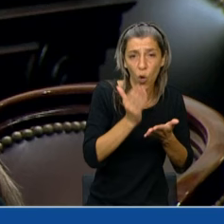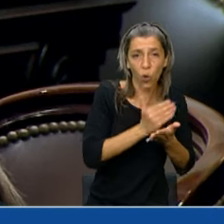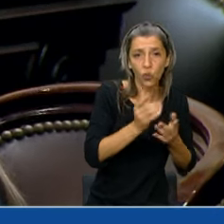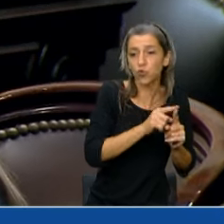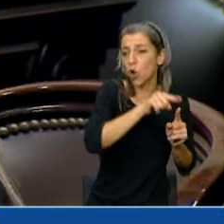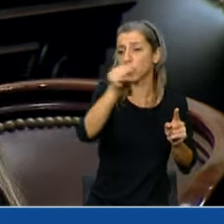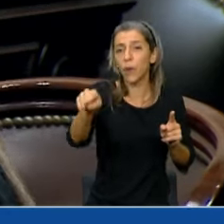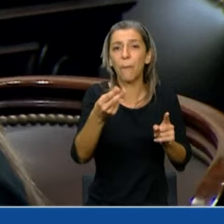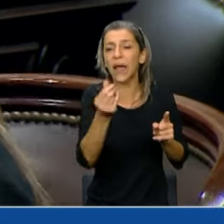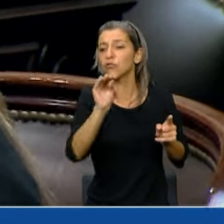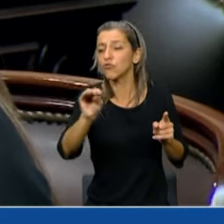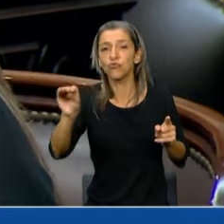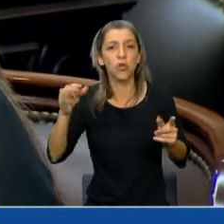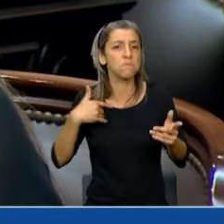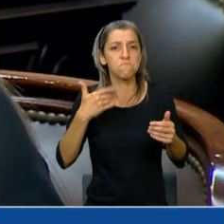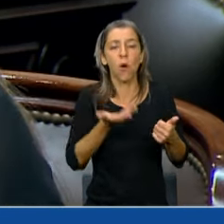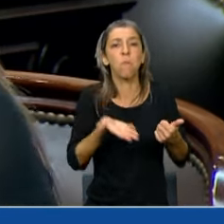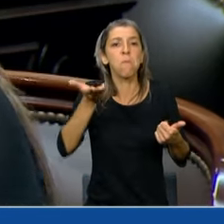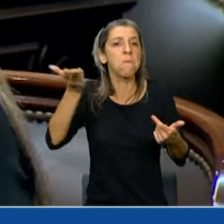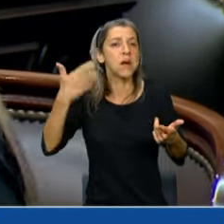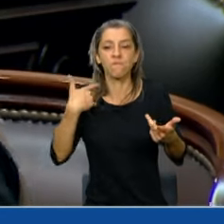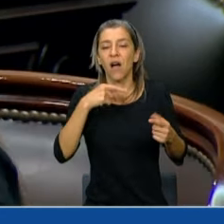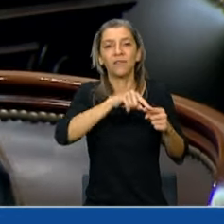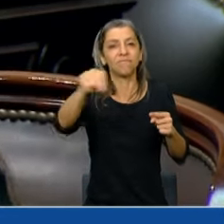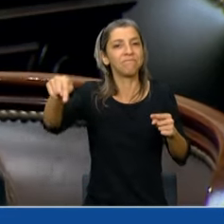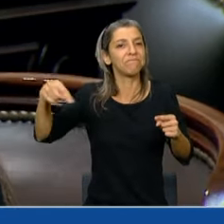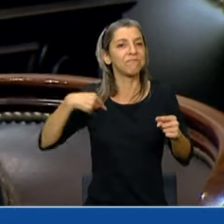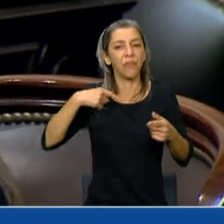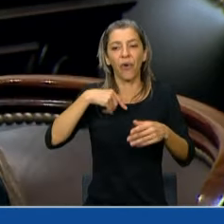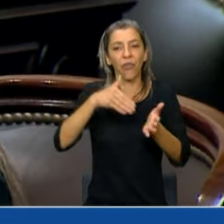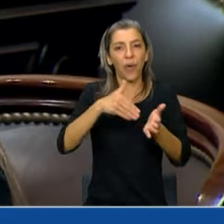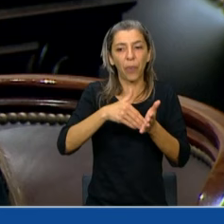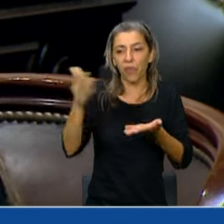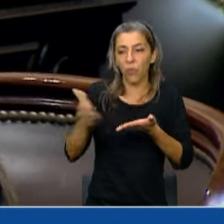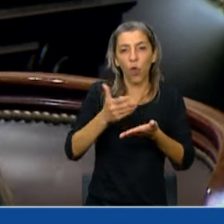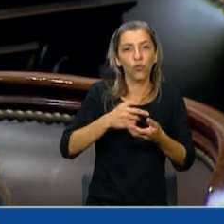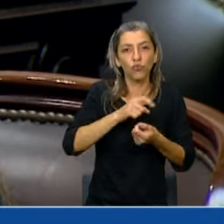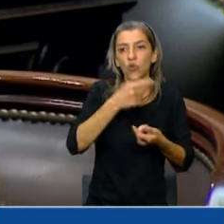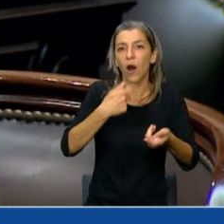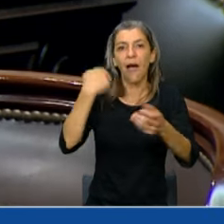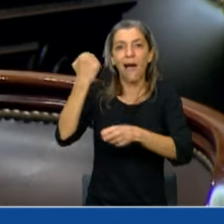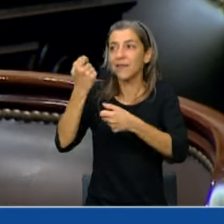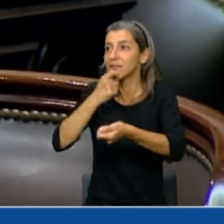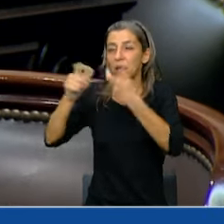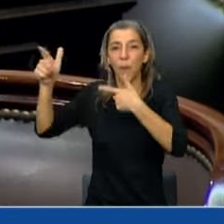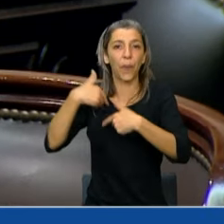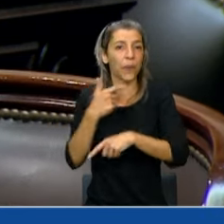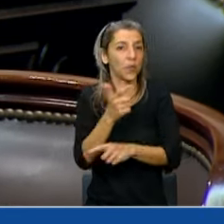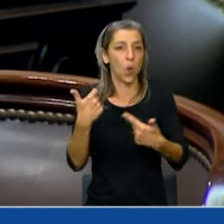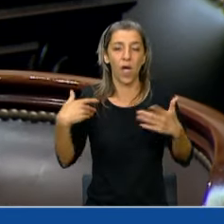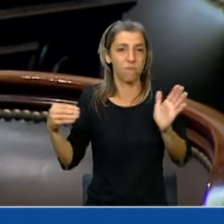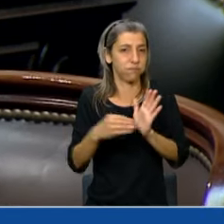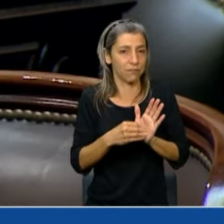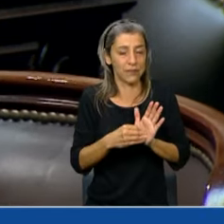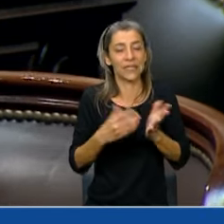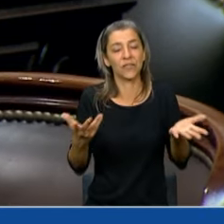que la autorización no podrá oponerse a las condiciones pactadas como si lo hace ahora y finalmente señor presidente para que usted no se